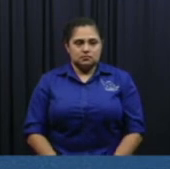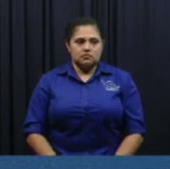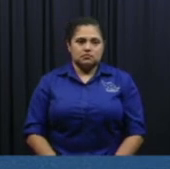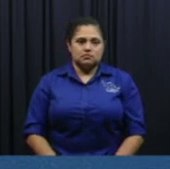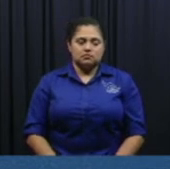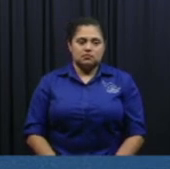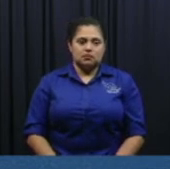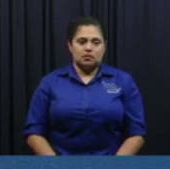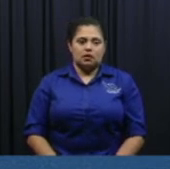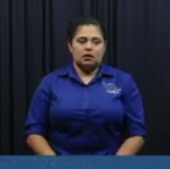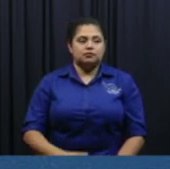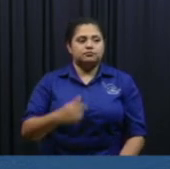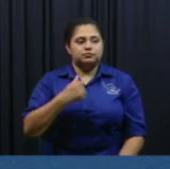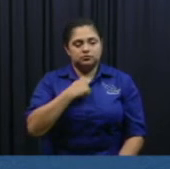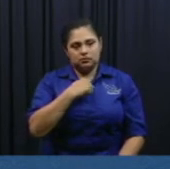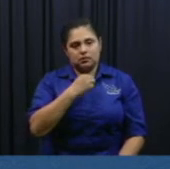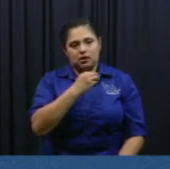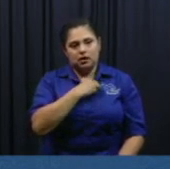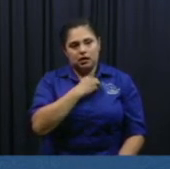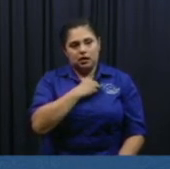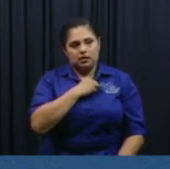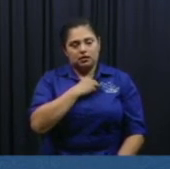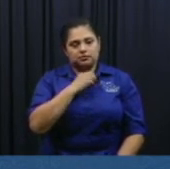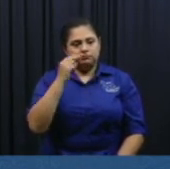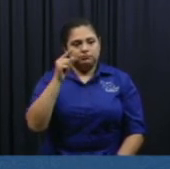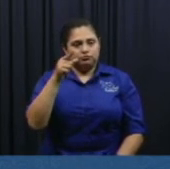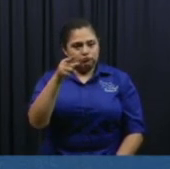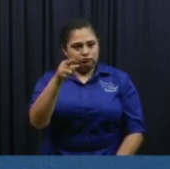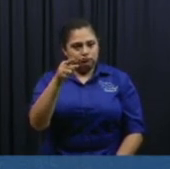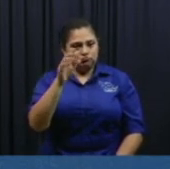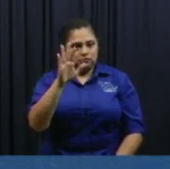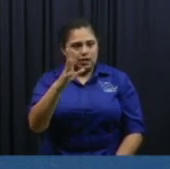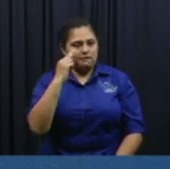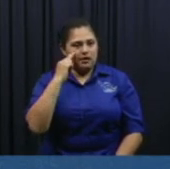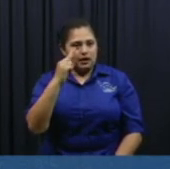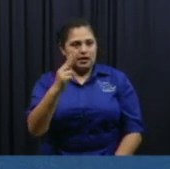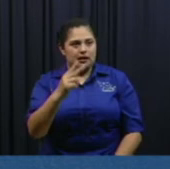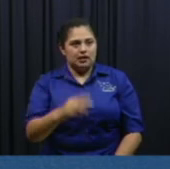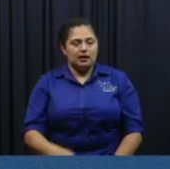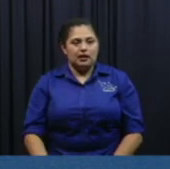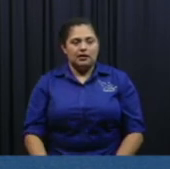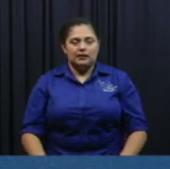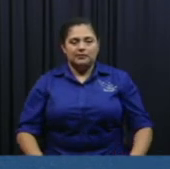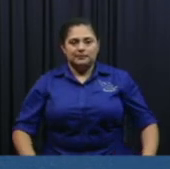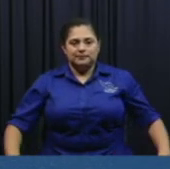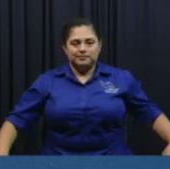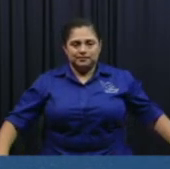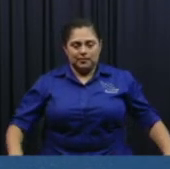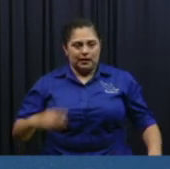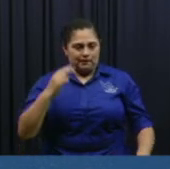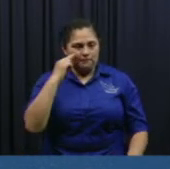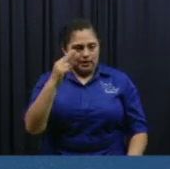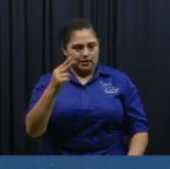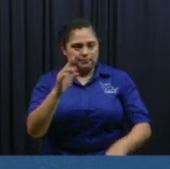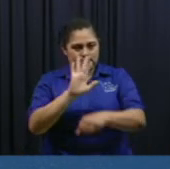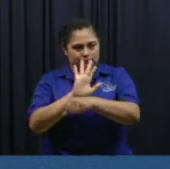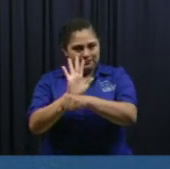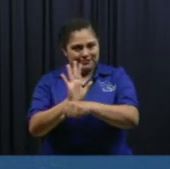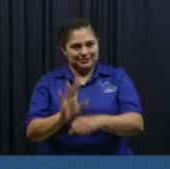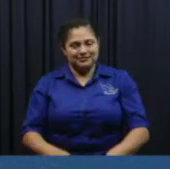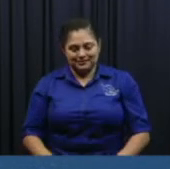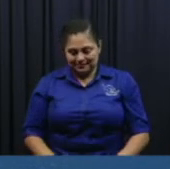quería hacerle ver la versión en inglés leámosla en español y después en nuestro idioma